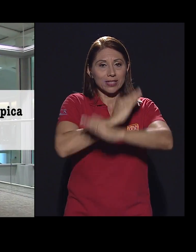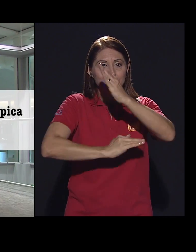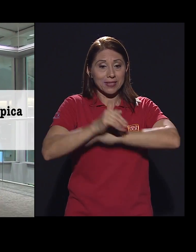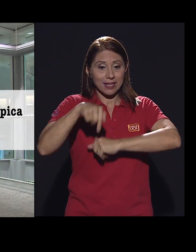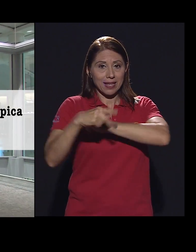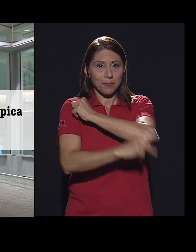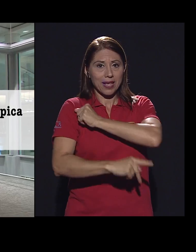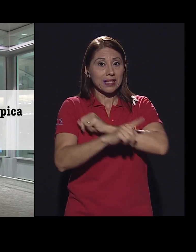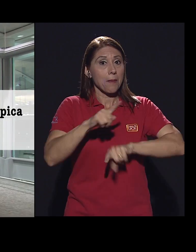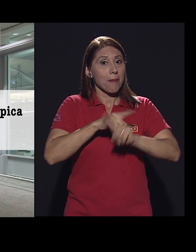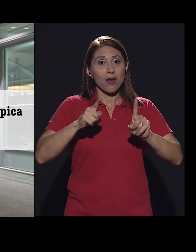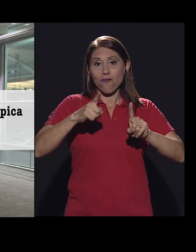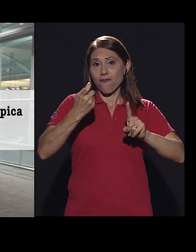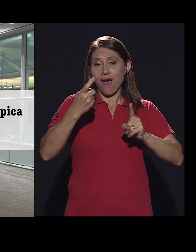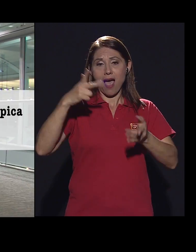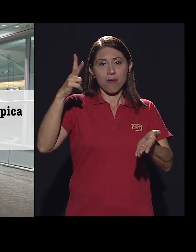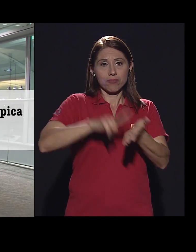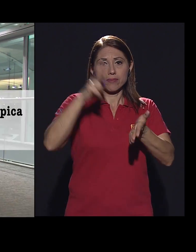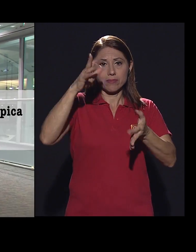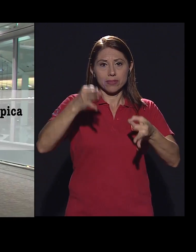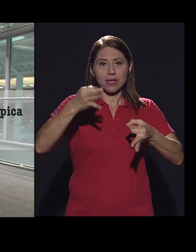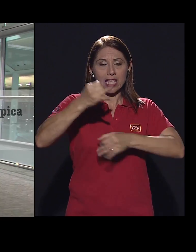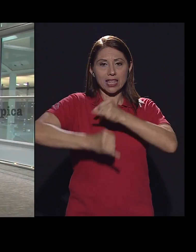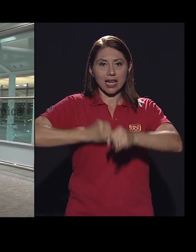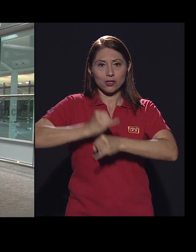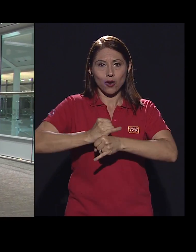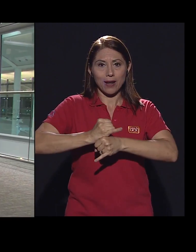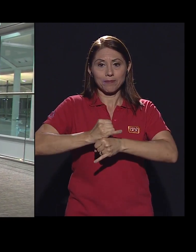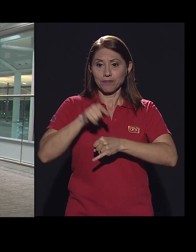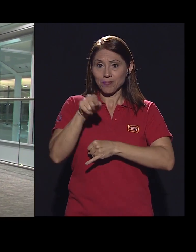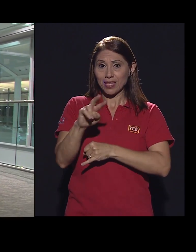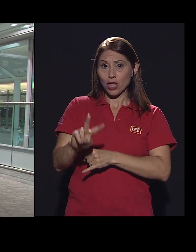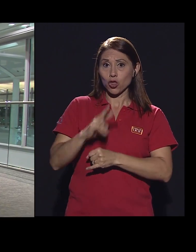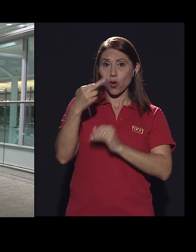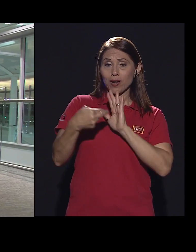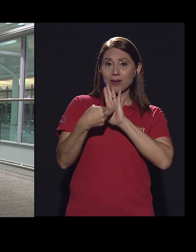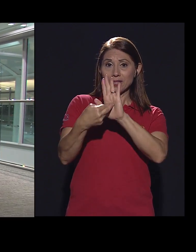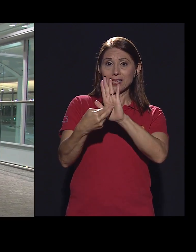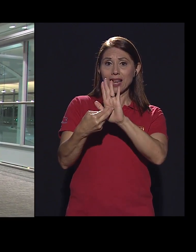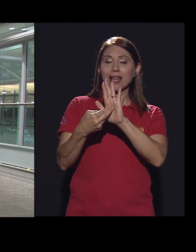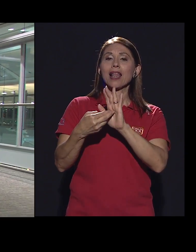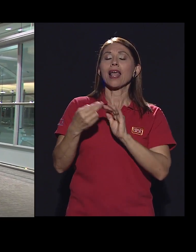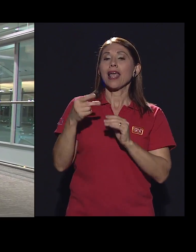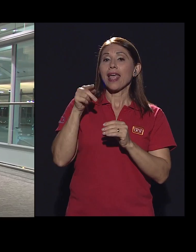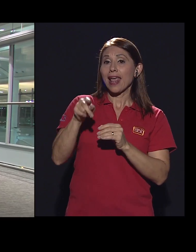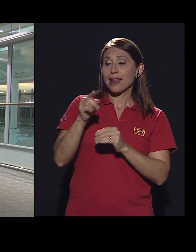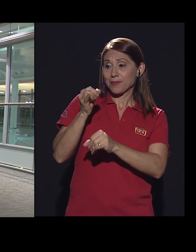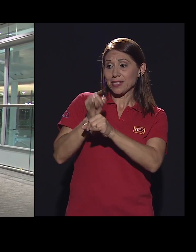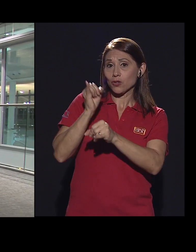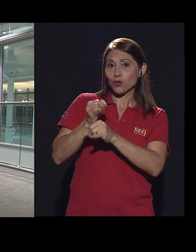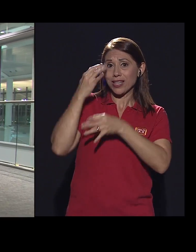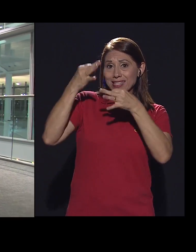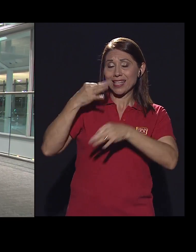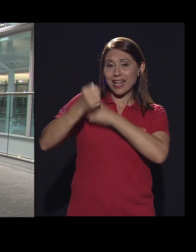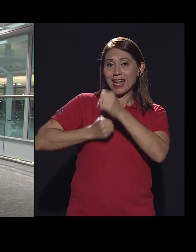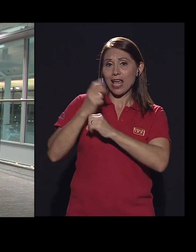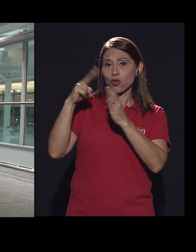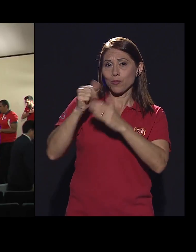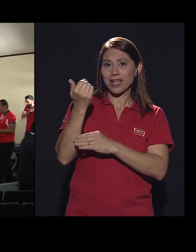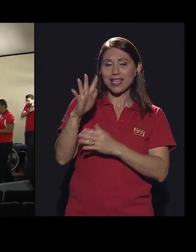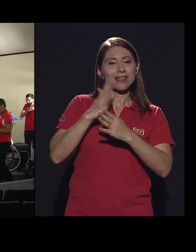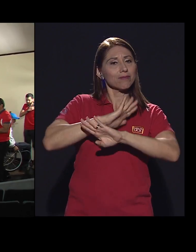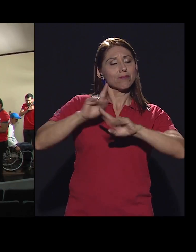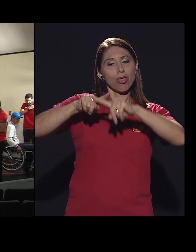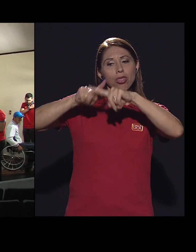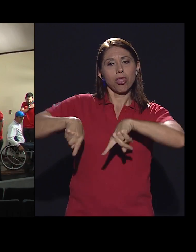país, pero esta no cuenta con el aval internacional. Ante esta doble representación, el IPC decide en el 2015 suspender